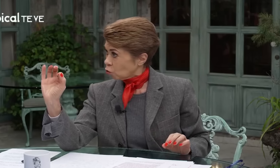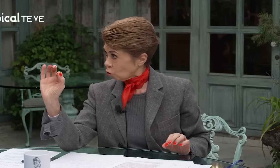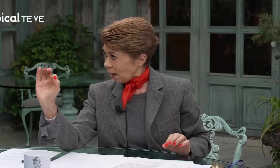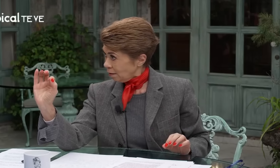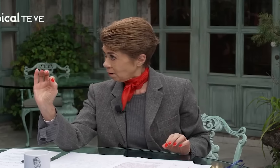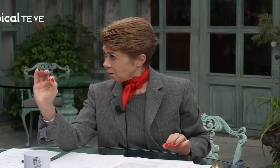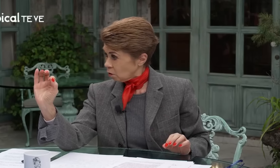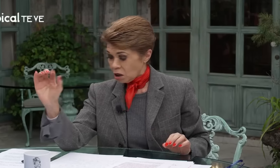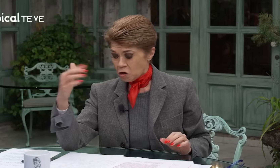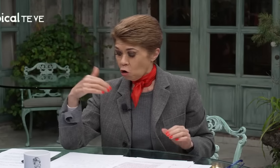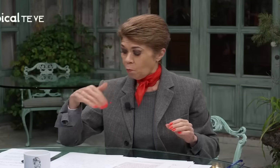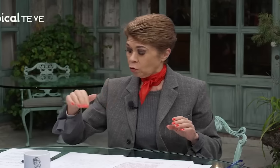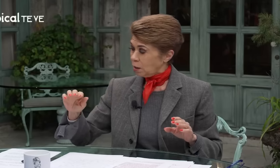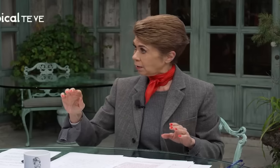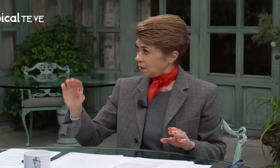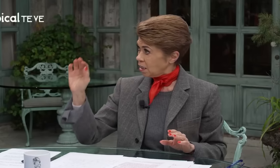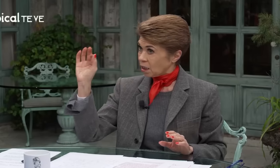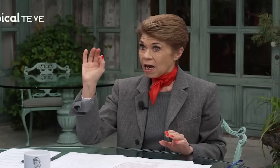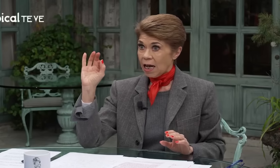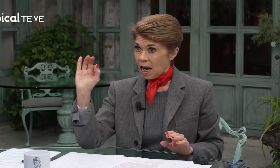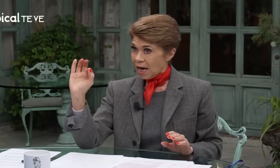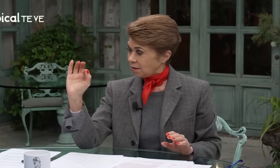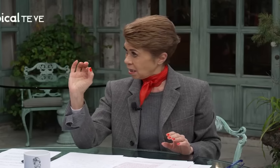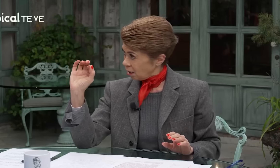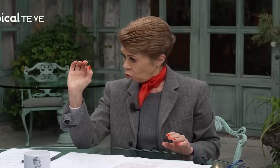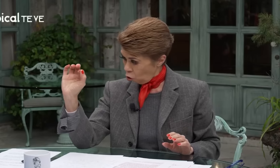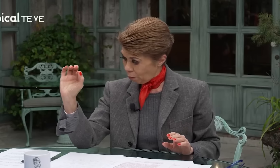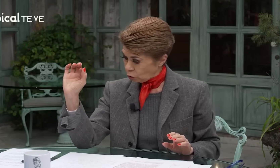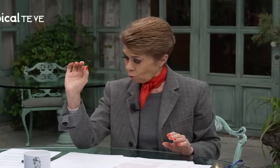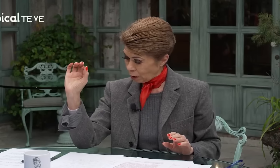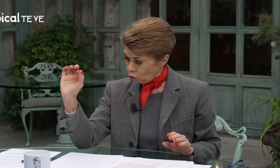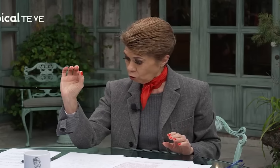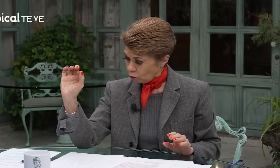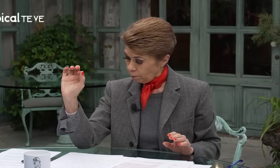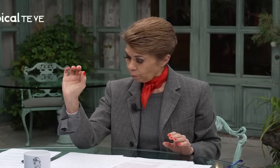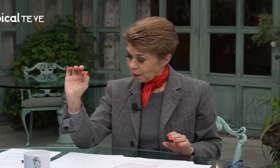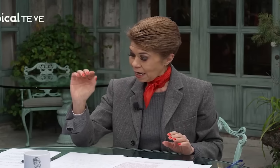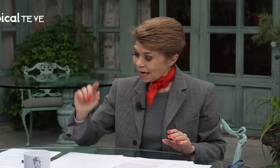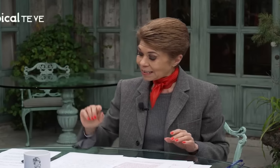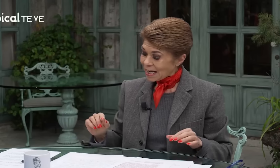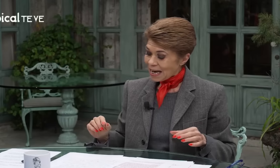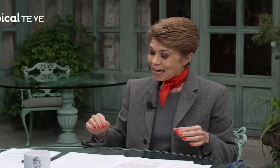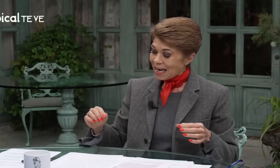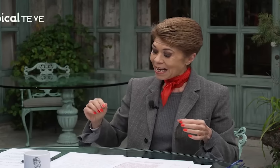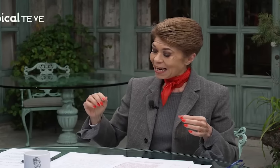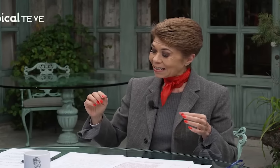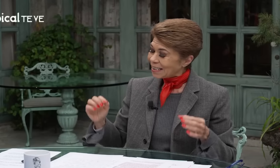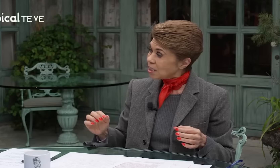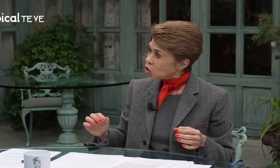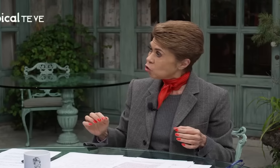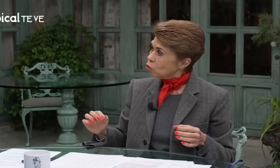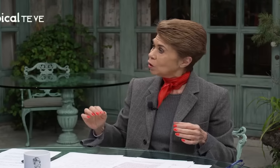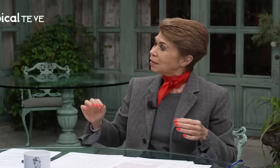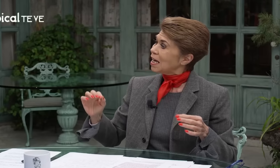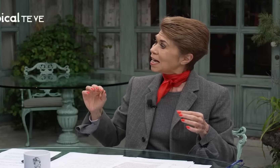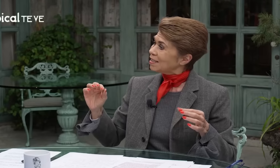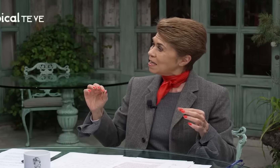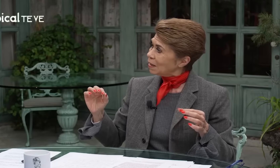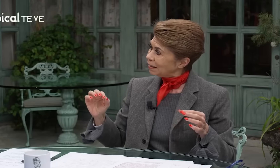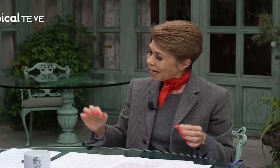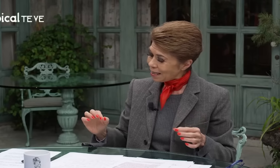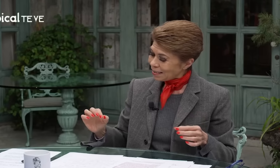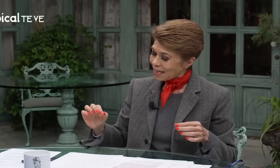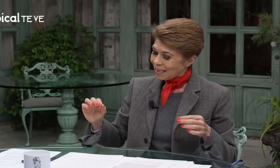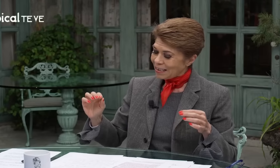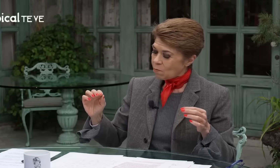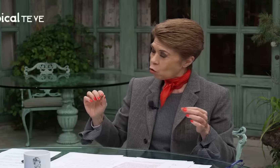días sordas Y hoy podrías decir lce López Obrador es el ejercicio de las